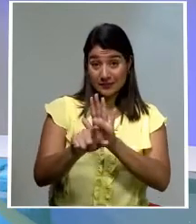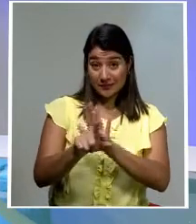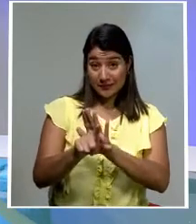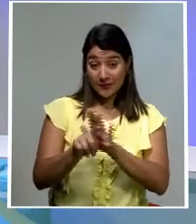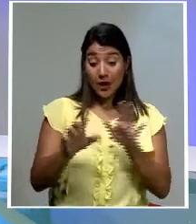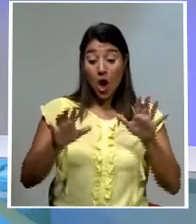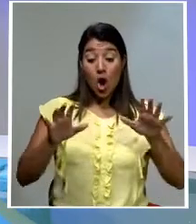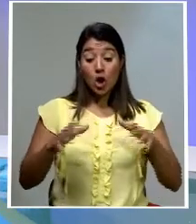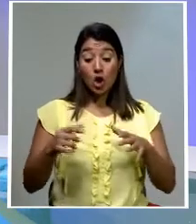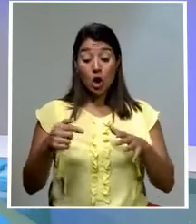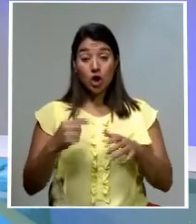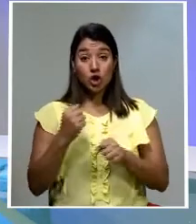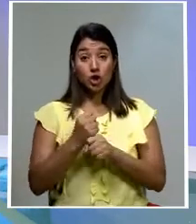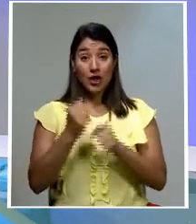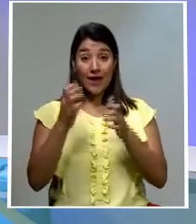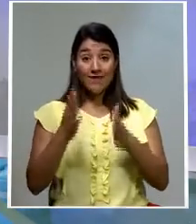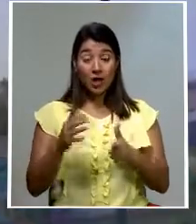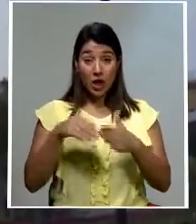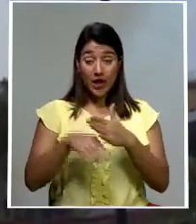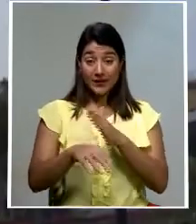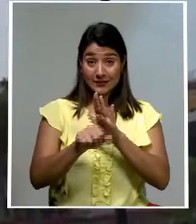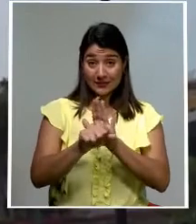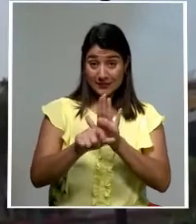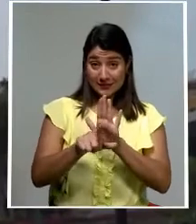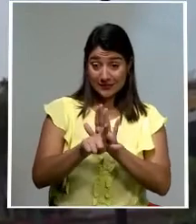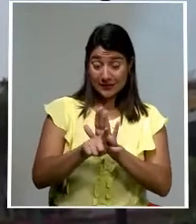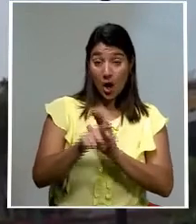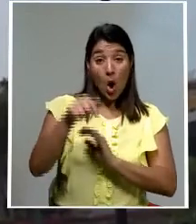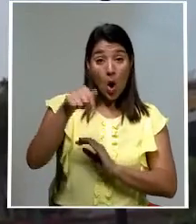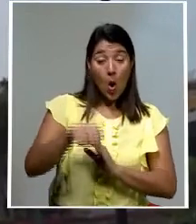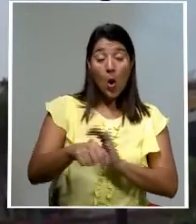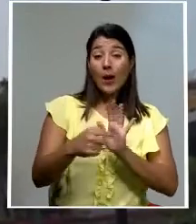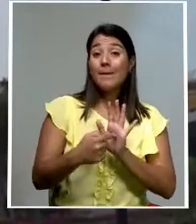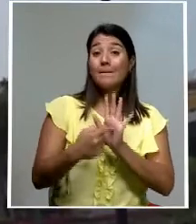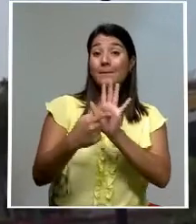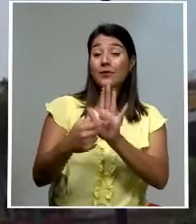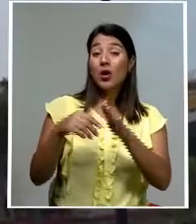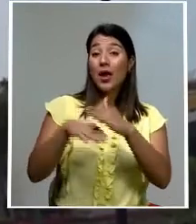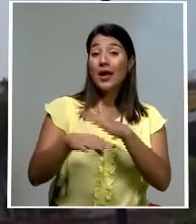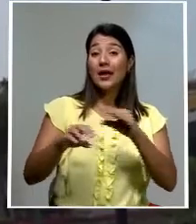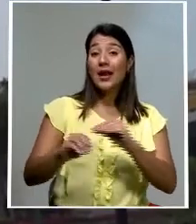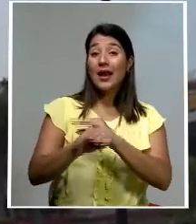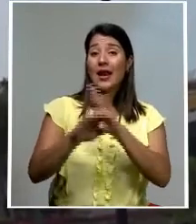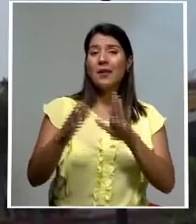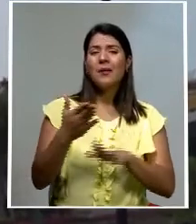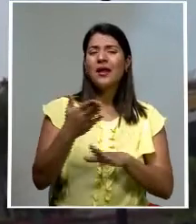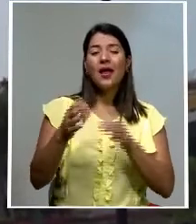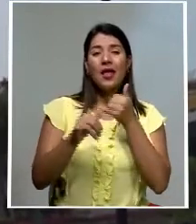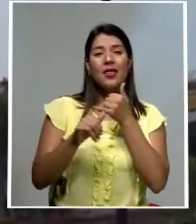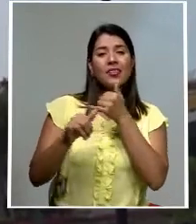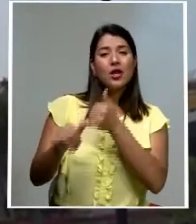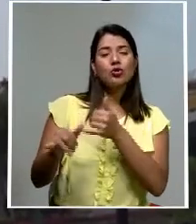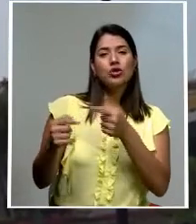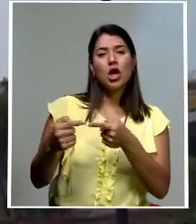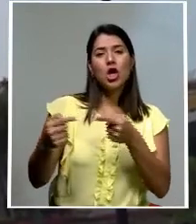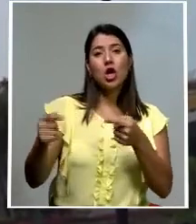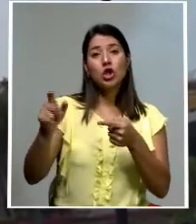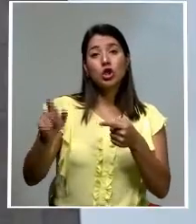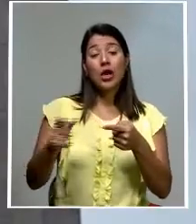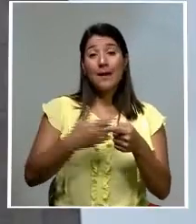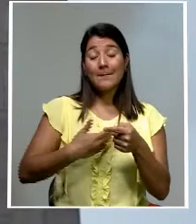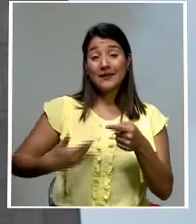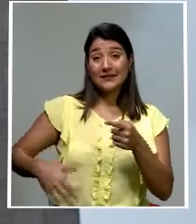de Trabajadores de la Asamblea Legislativa presentó hoy en la mañana una denuncia en contra de la presidencia